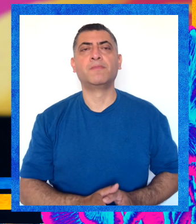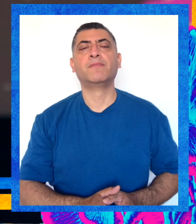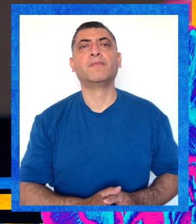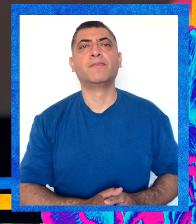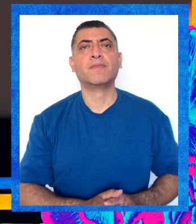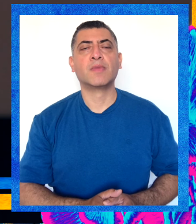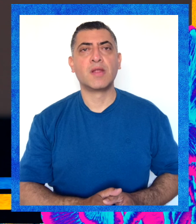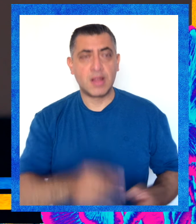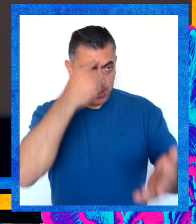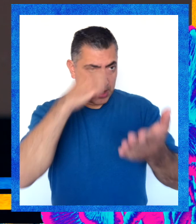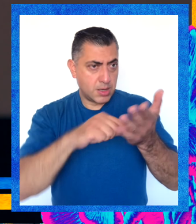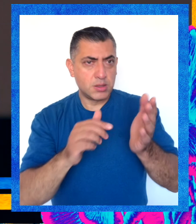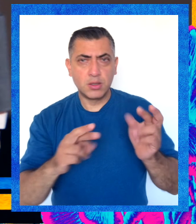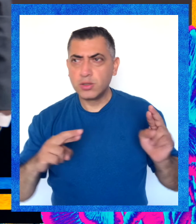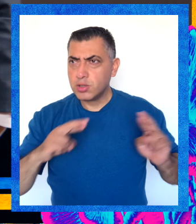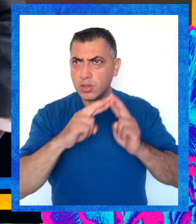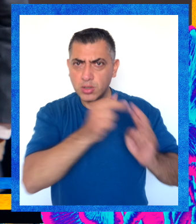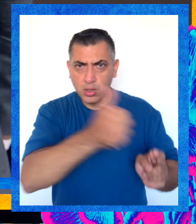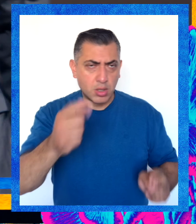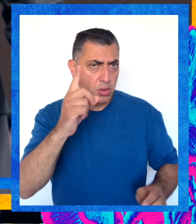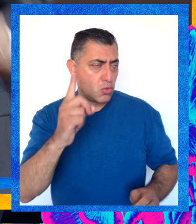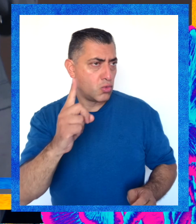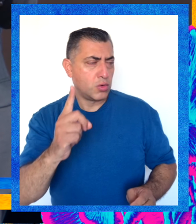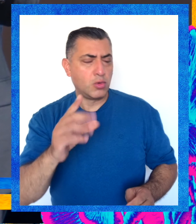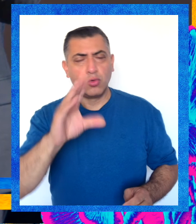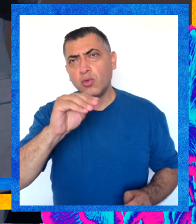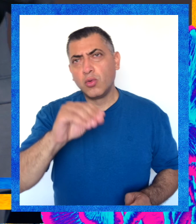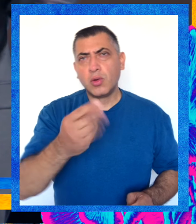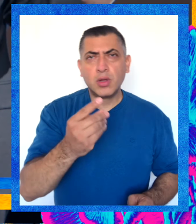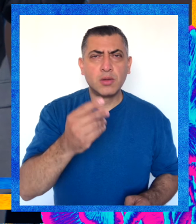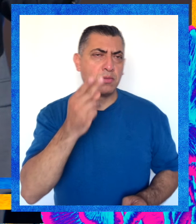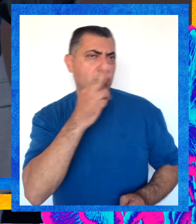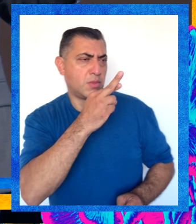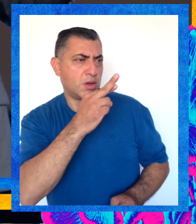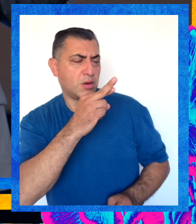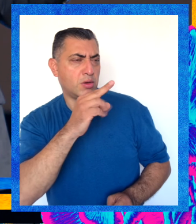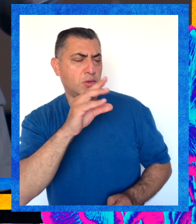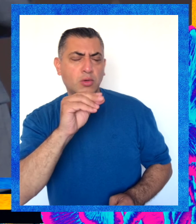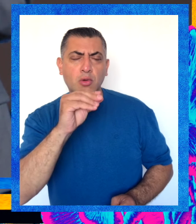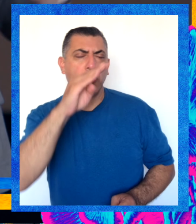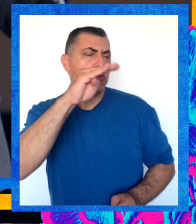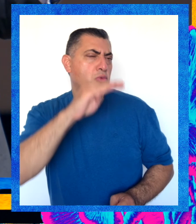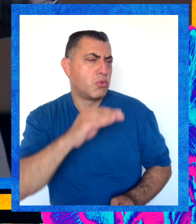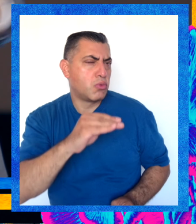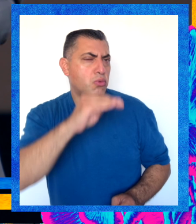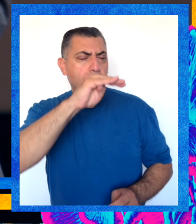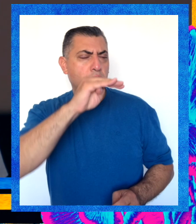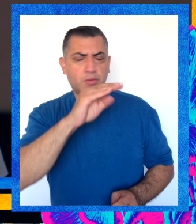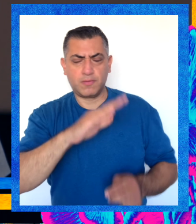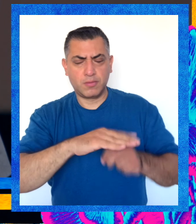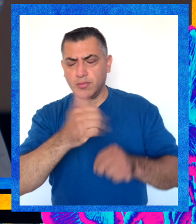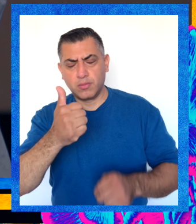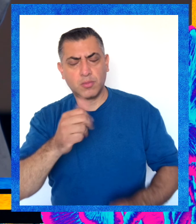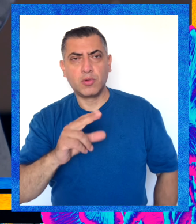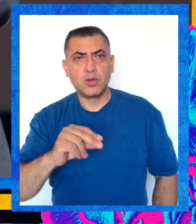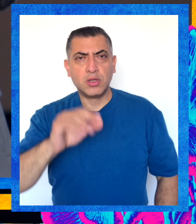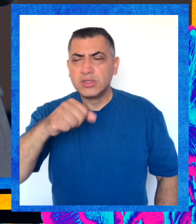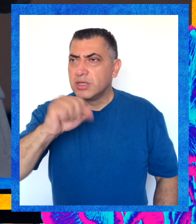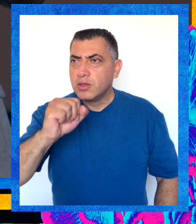actual las creencias religiosas de cada uno no son ni mejores ni más acertadas que las de los demás